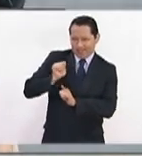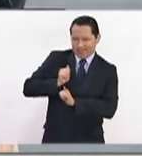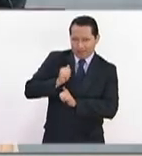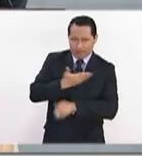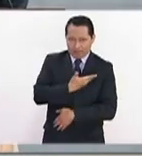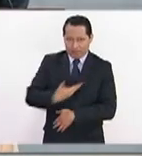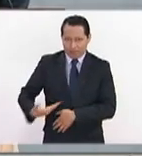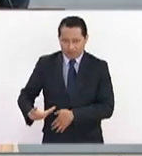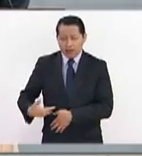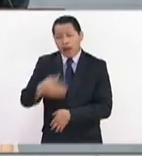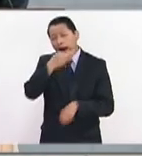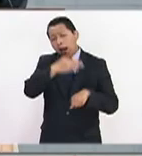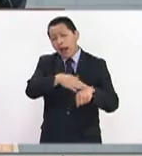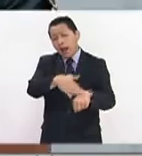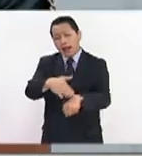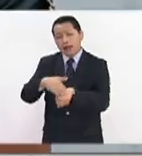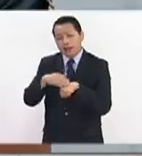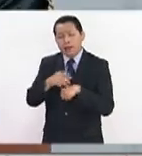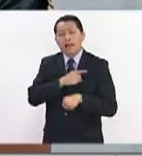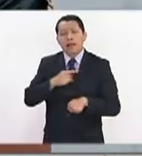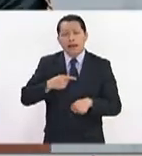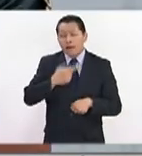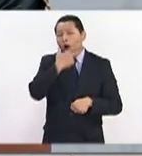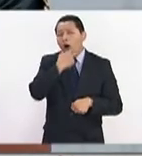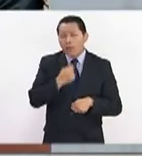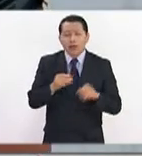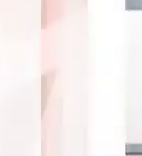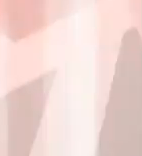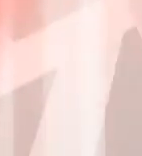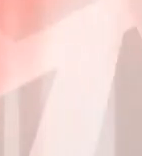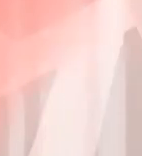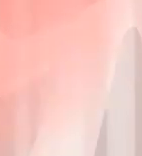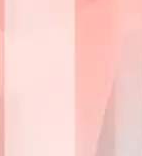los ascendidos a ser hombres de trabajo y lealtad.